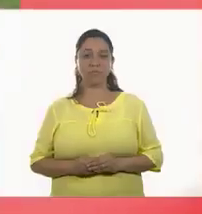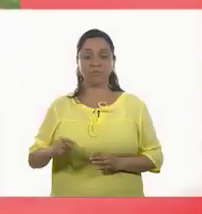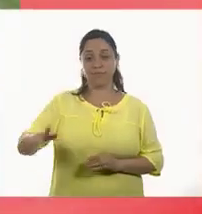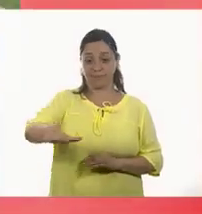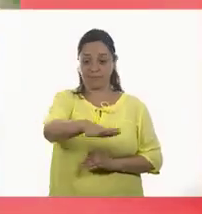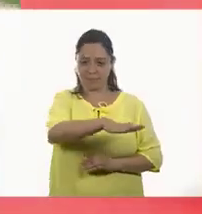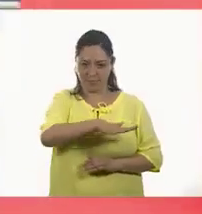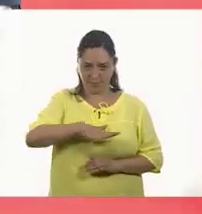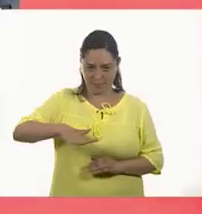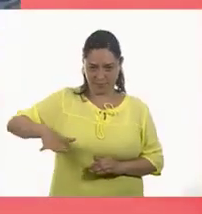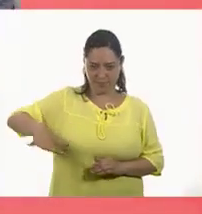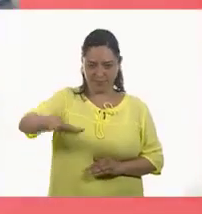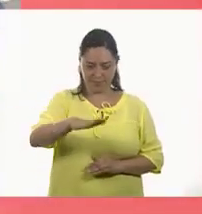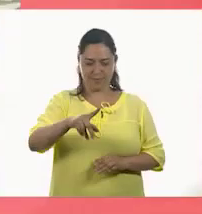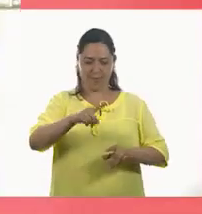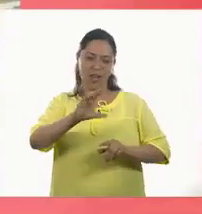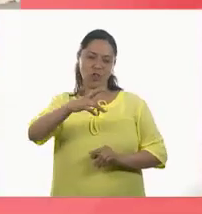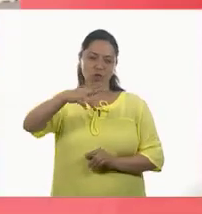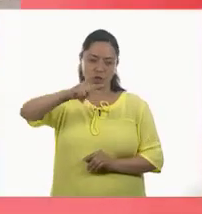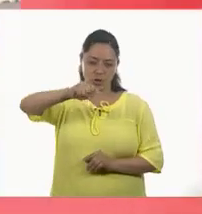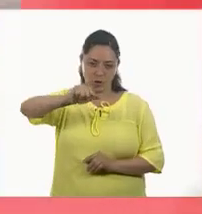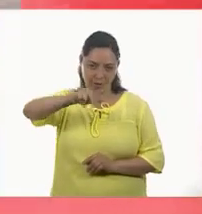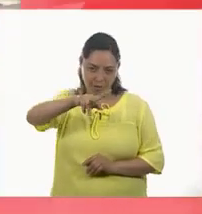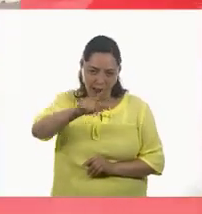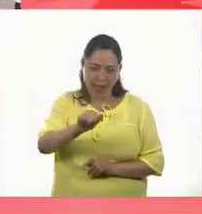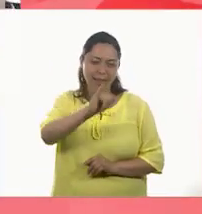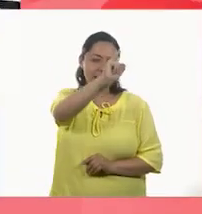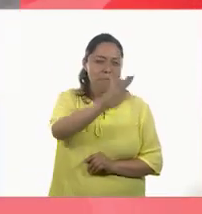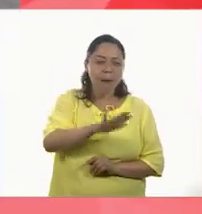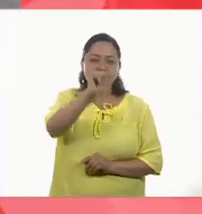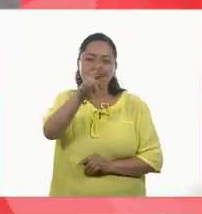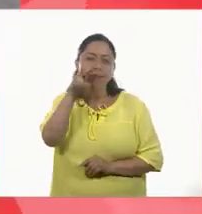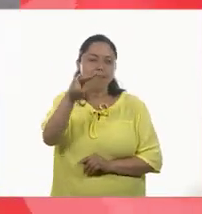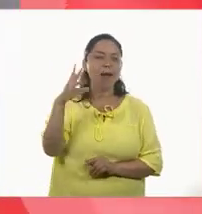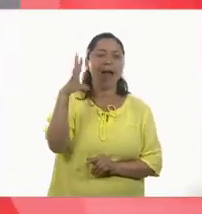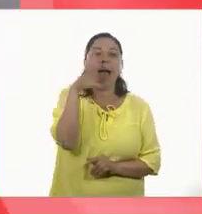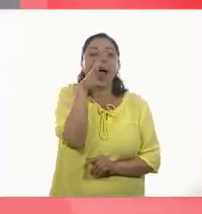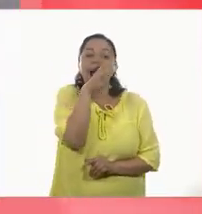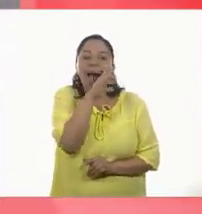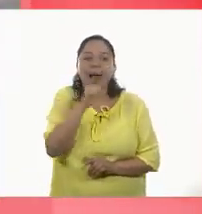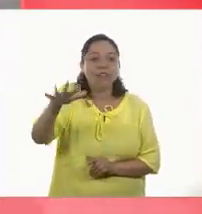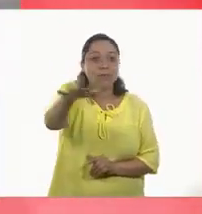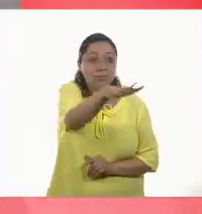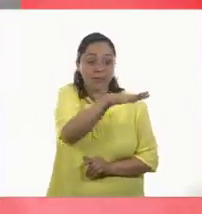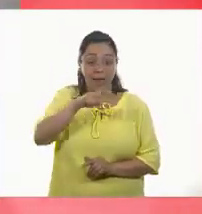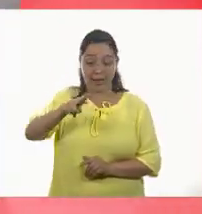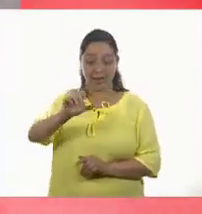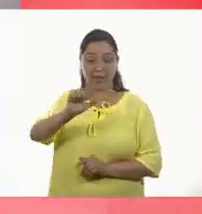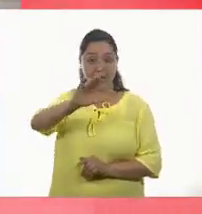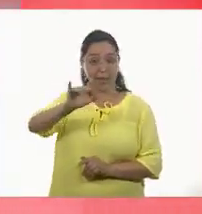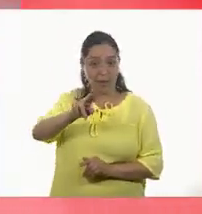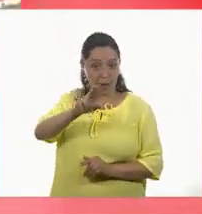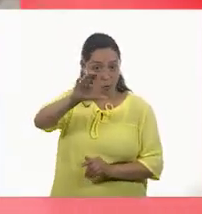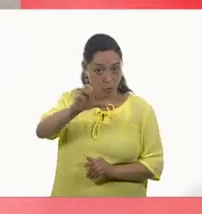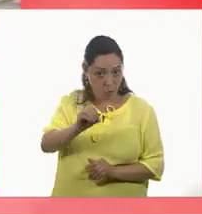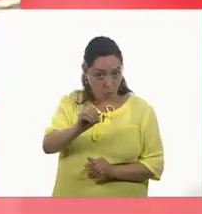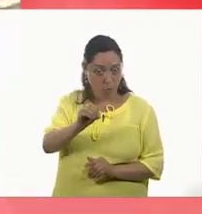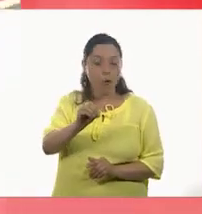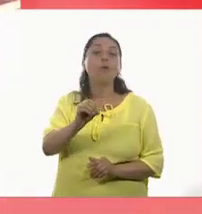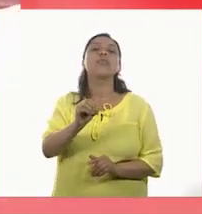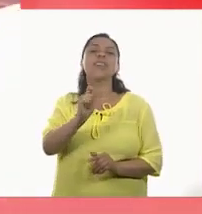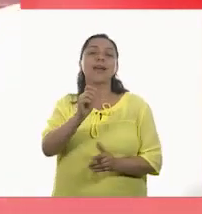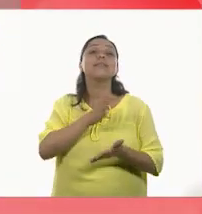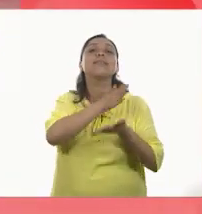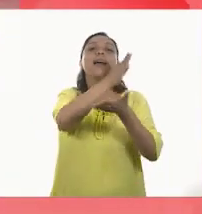zona de asentamientos chontales y bellas imágenes del paisaje tropical, Nacajuca nos invita a visitar su